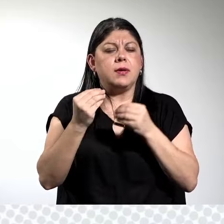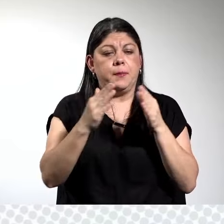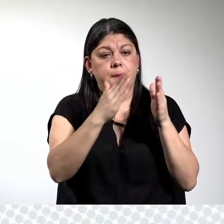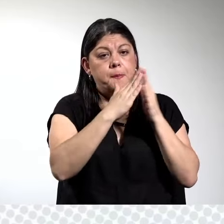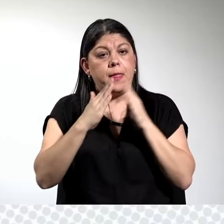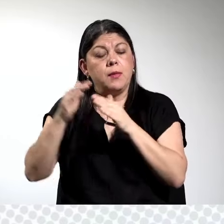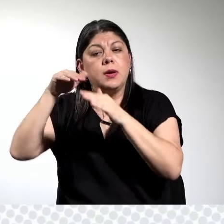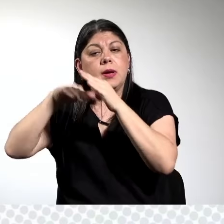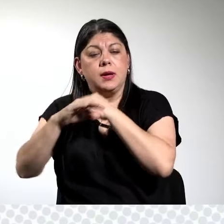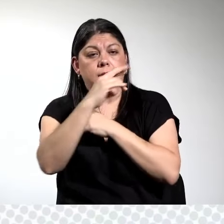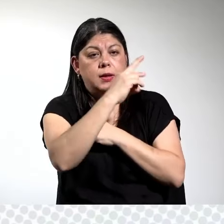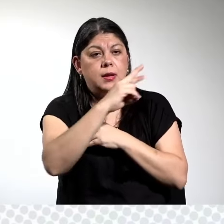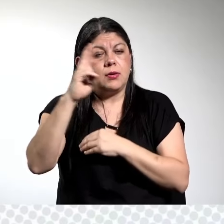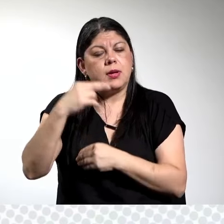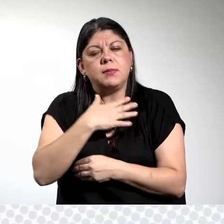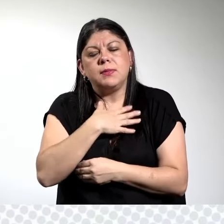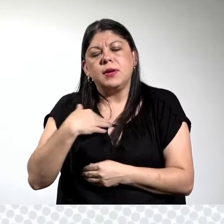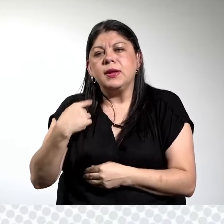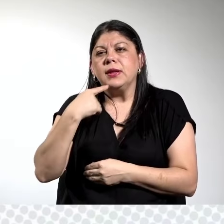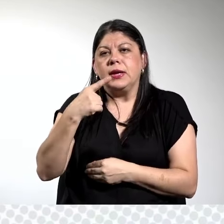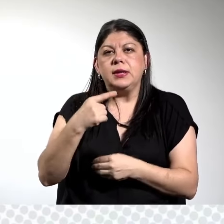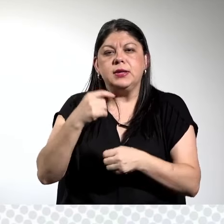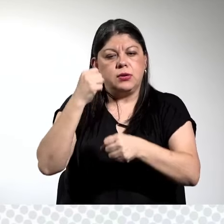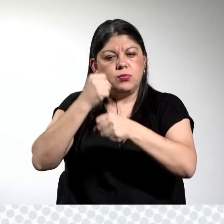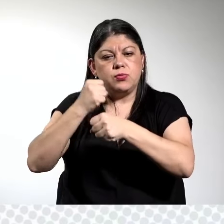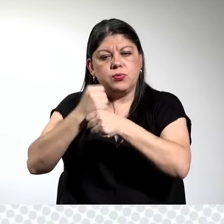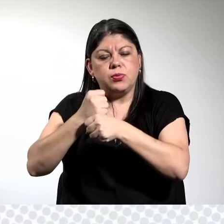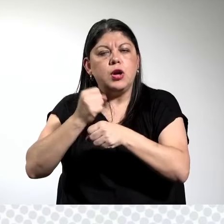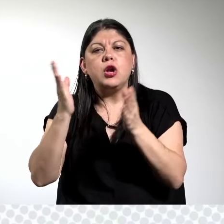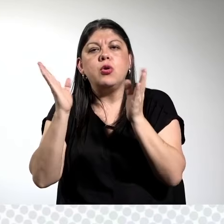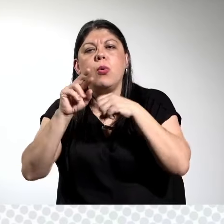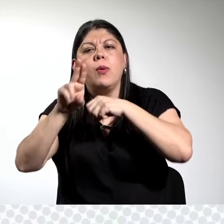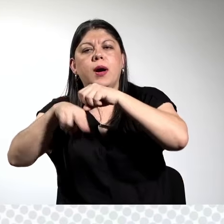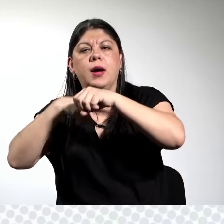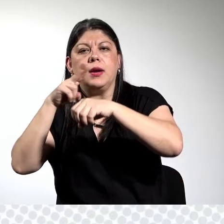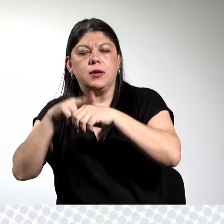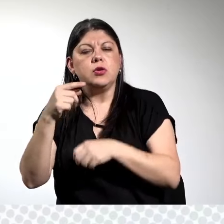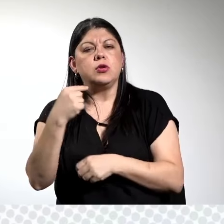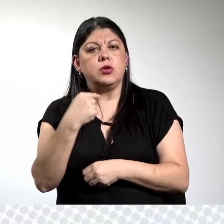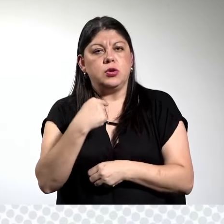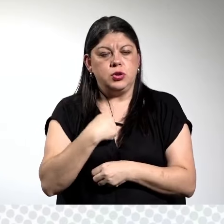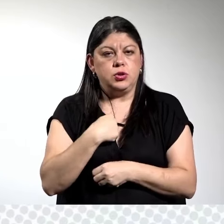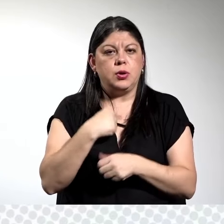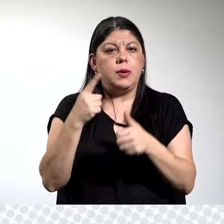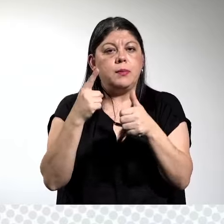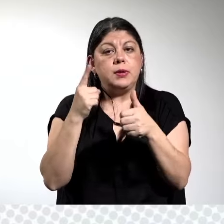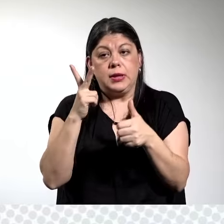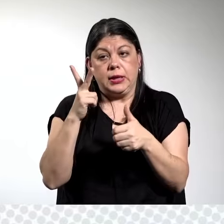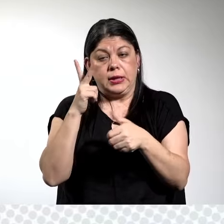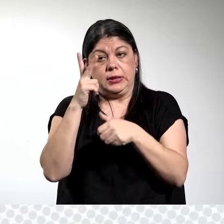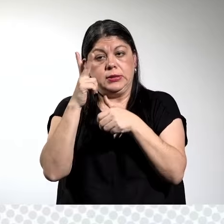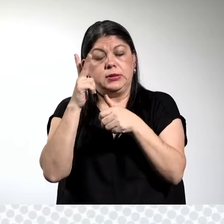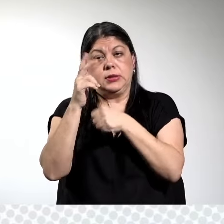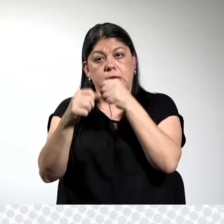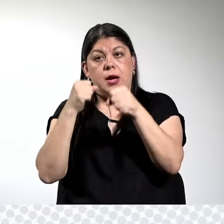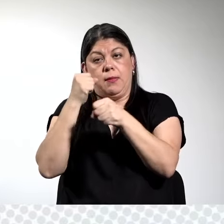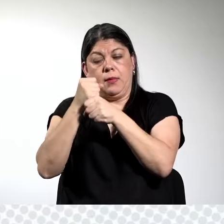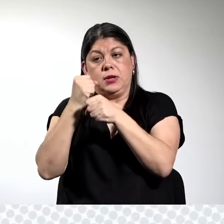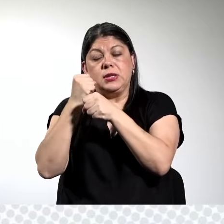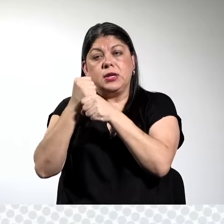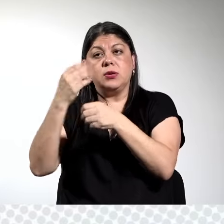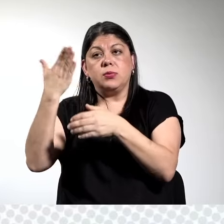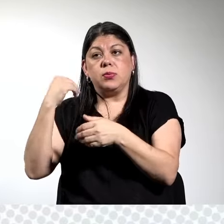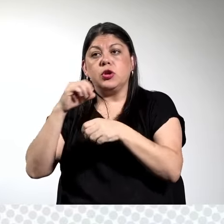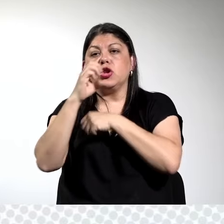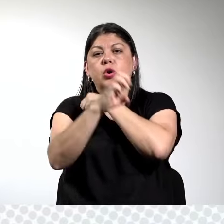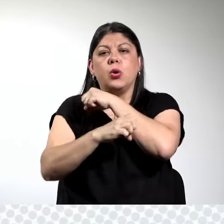las cosas que a mí me encanta decir siempre es: la clase obrera no tiene nacionalidad. Yo, los primeros 3 trabajos que tuve, todos mis compañeros y compañeras eran